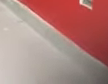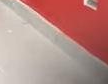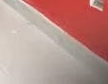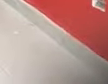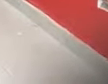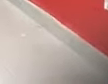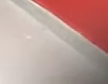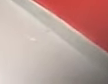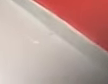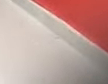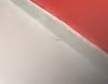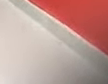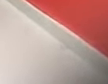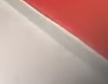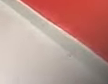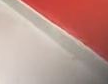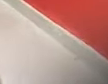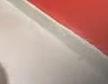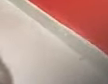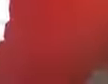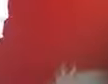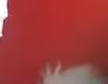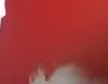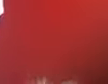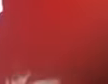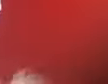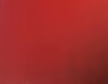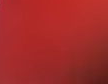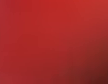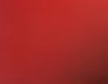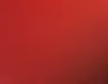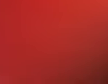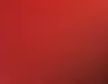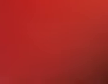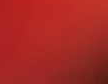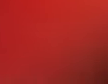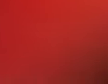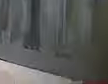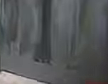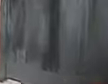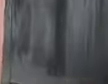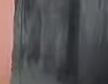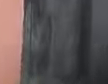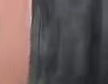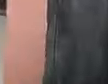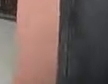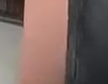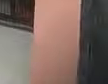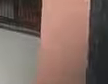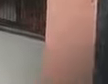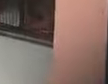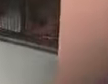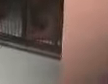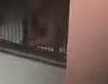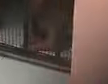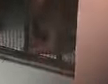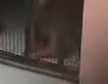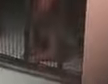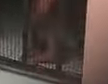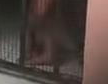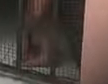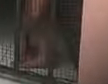Gestores en terreno modalidad casa a casa ha permitido cubrir la zona urbana, la zona rural y zona dispersa en casi